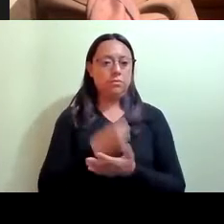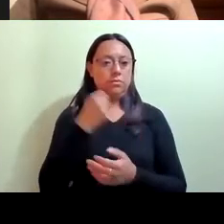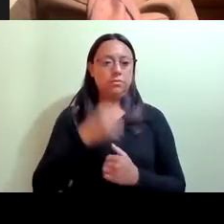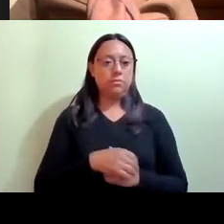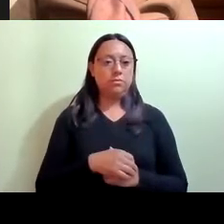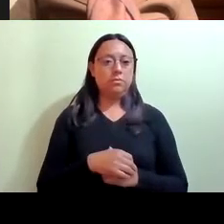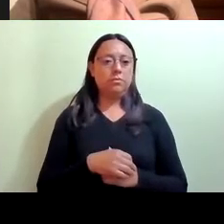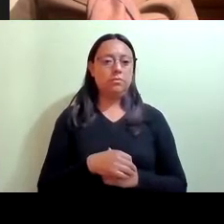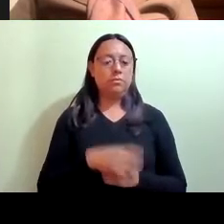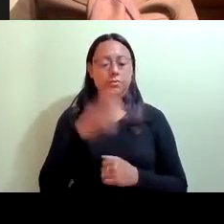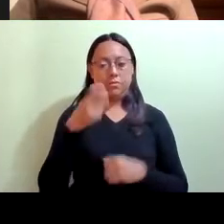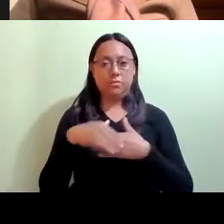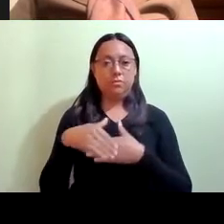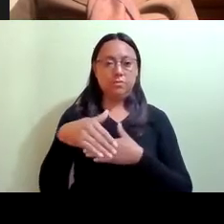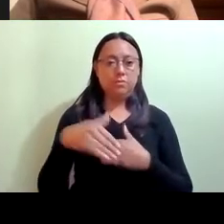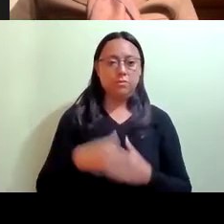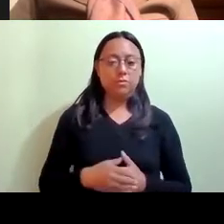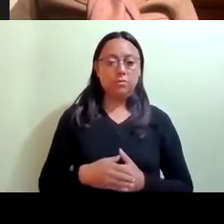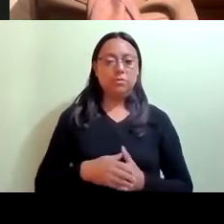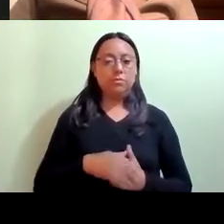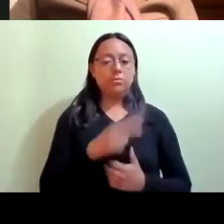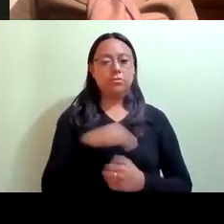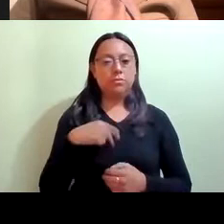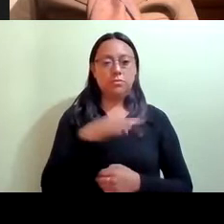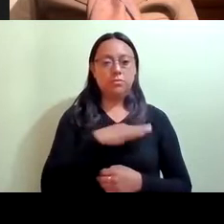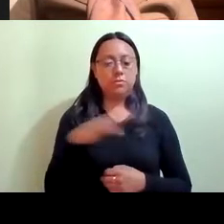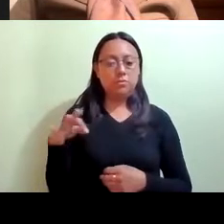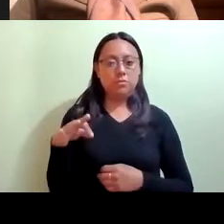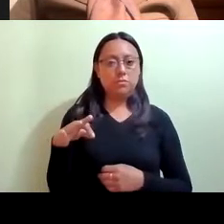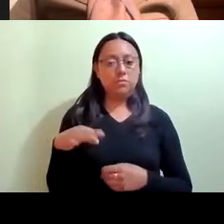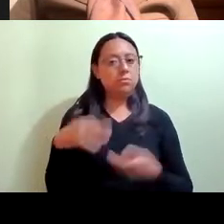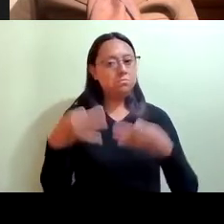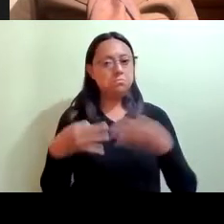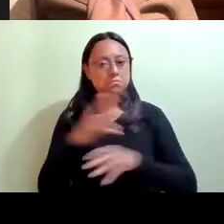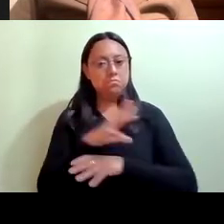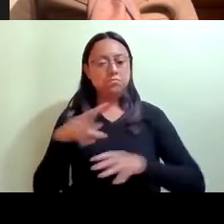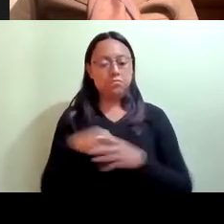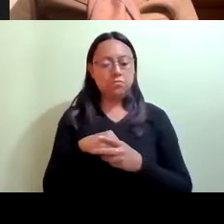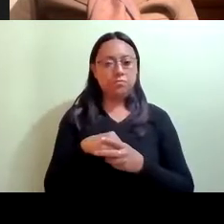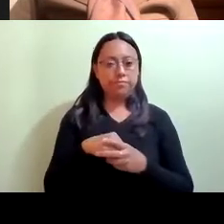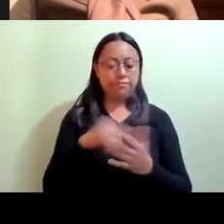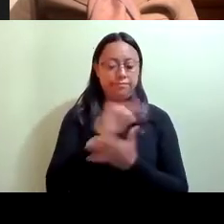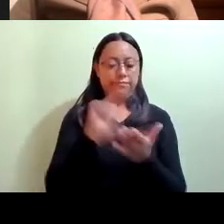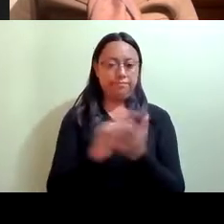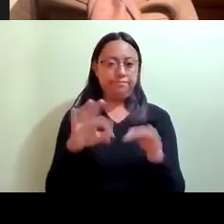en ese instante, estamos con plena jurisdicción desde el punto de vista legal.